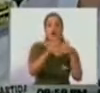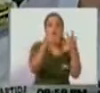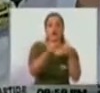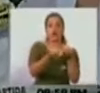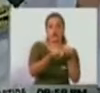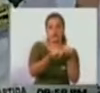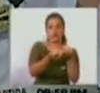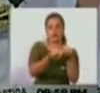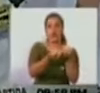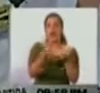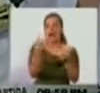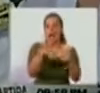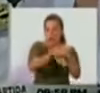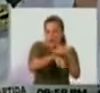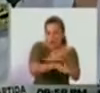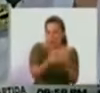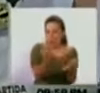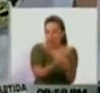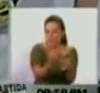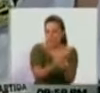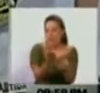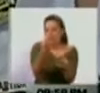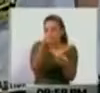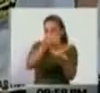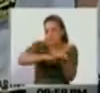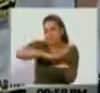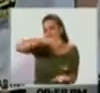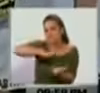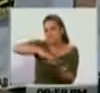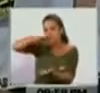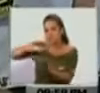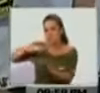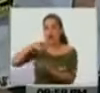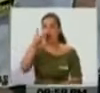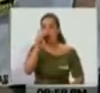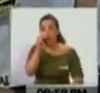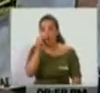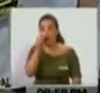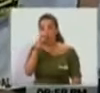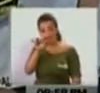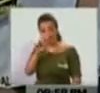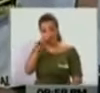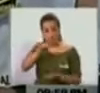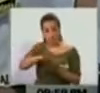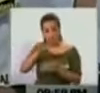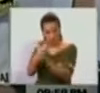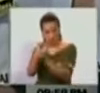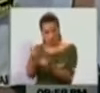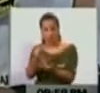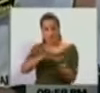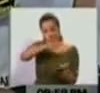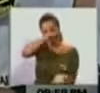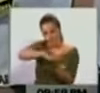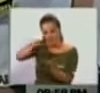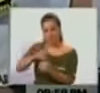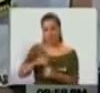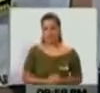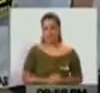carpetas secretas de Jatar. Lo que no se publicó de la grabación, la maleta y el tráfico de influencia. La verdadera